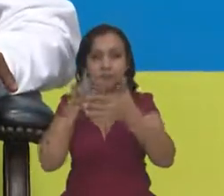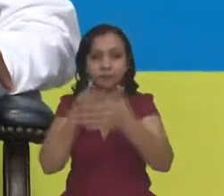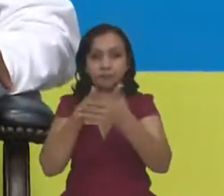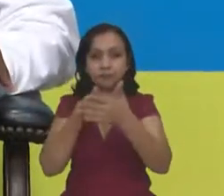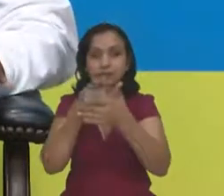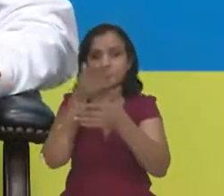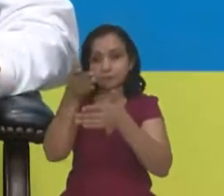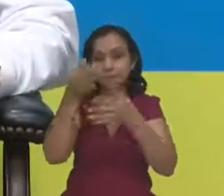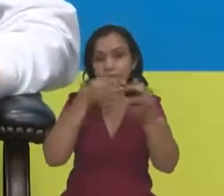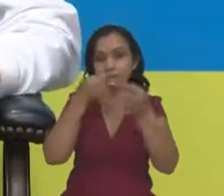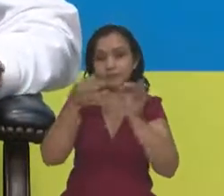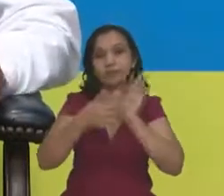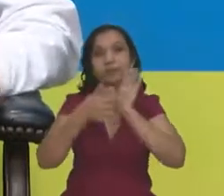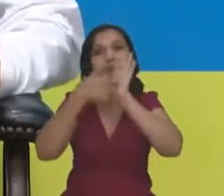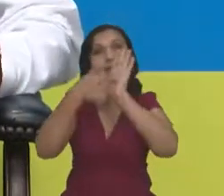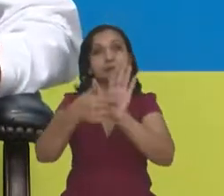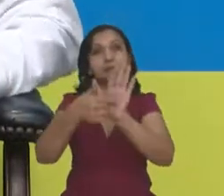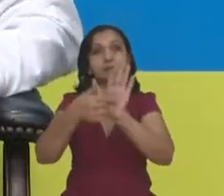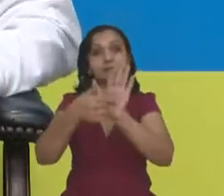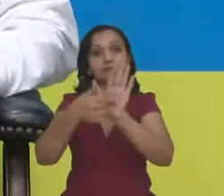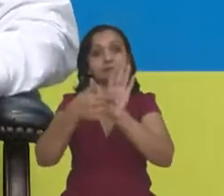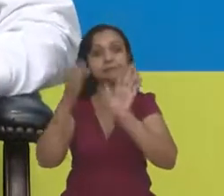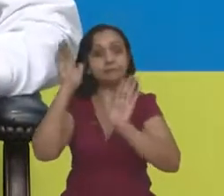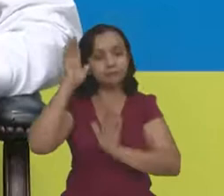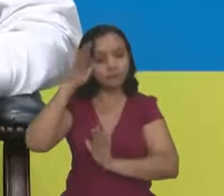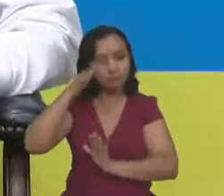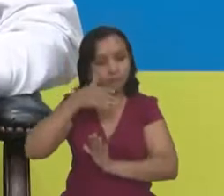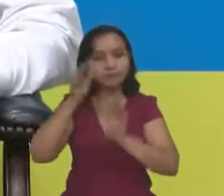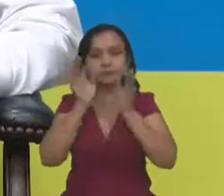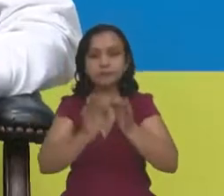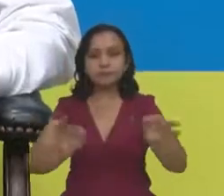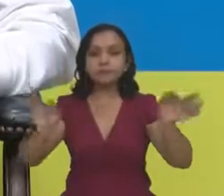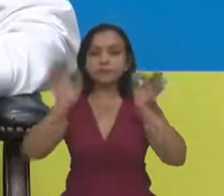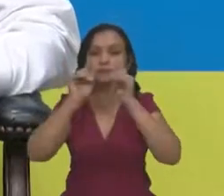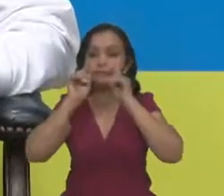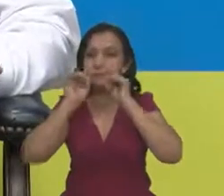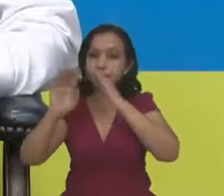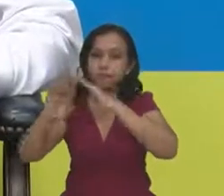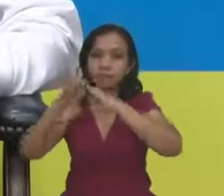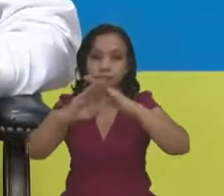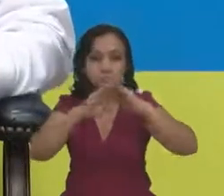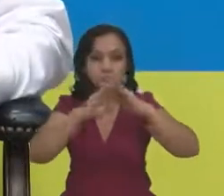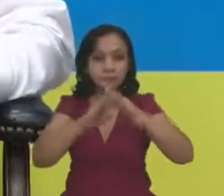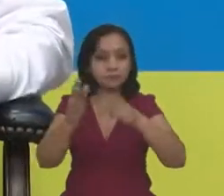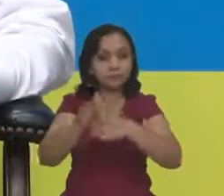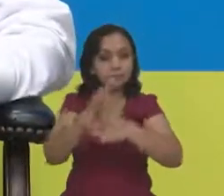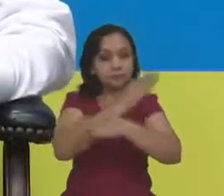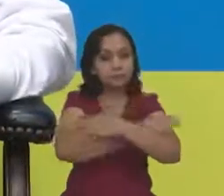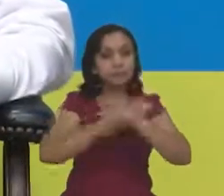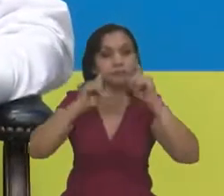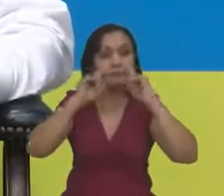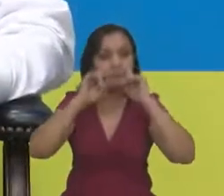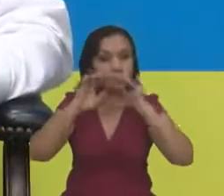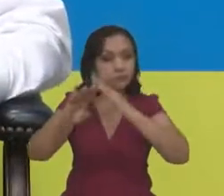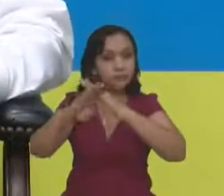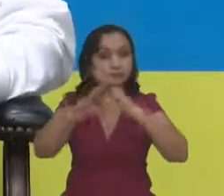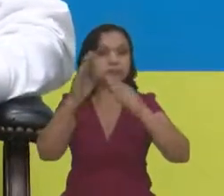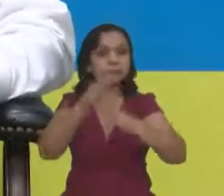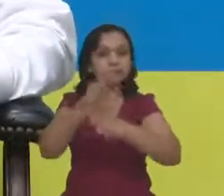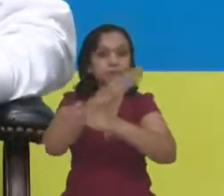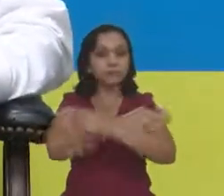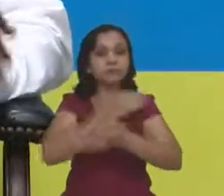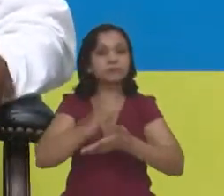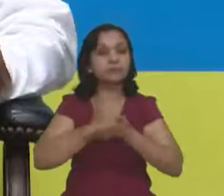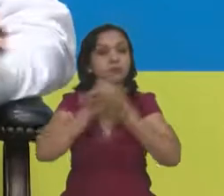nos dio ese ejemplo muy triste, pues. Exacto. Es importante prevenir. ¿Cómo prevenimos nosotros? Ayudamos a